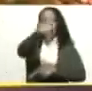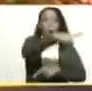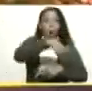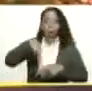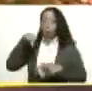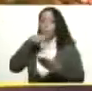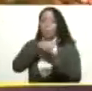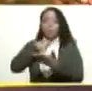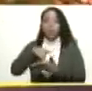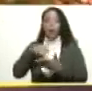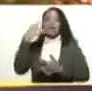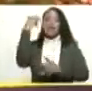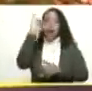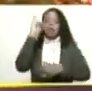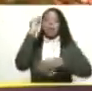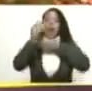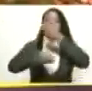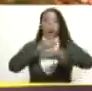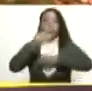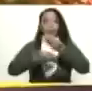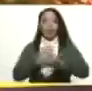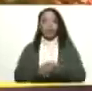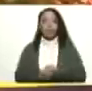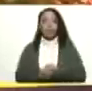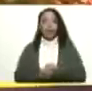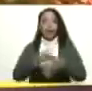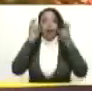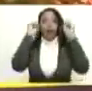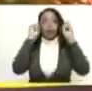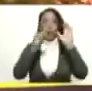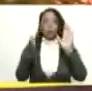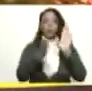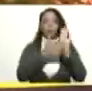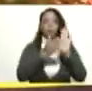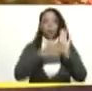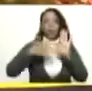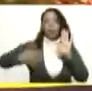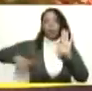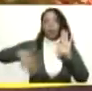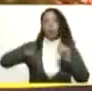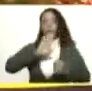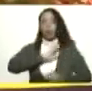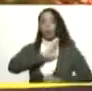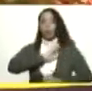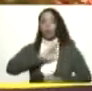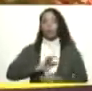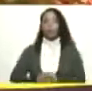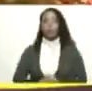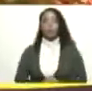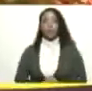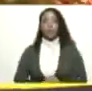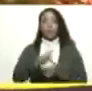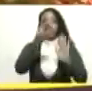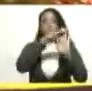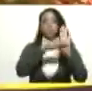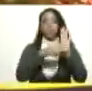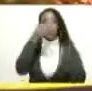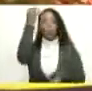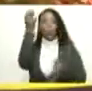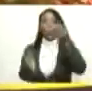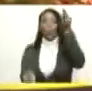Y hay que garantizar, en el marco del Estado de Derecho, En el estado de